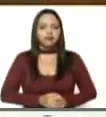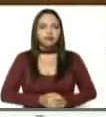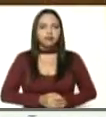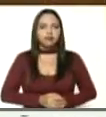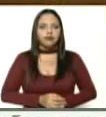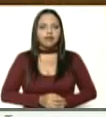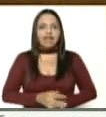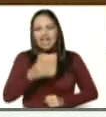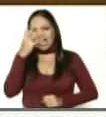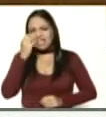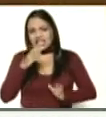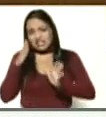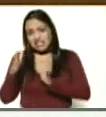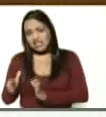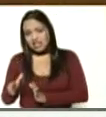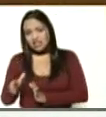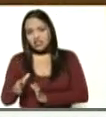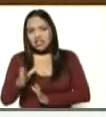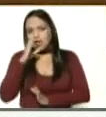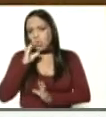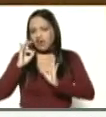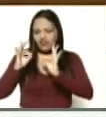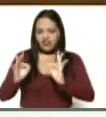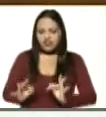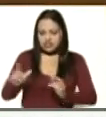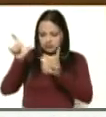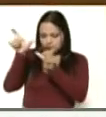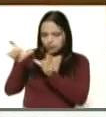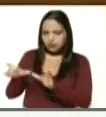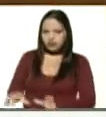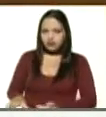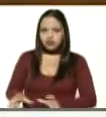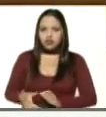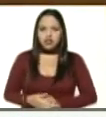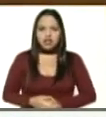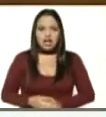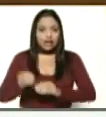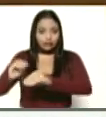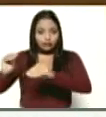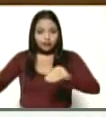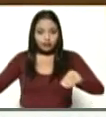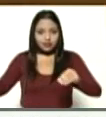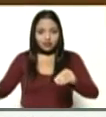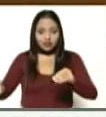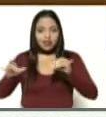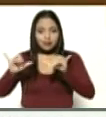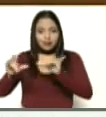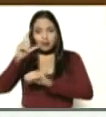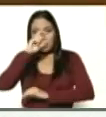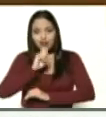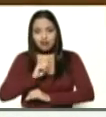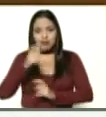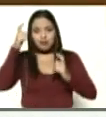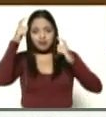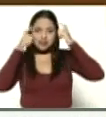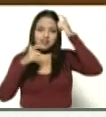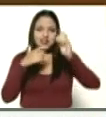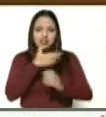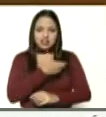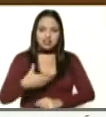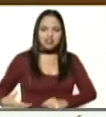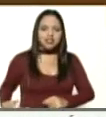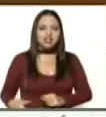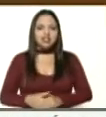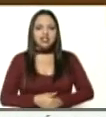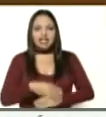Y la tristeza de no tener físicamente a quien nos convocó para esta fecha, nuestro comandante Chávez, a quien le